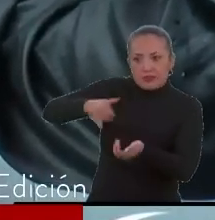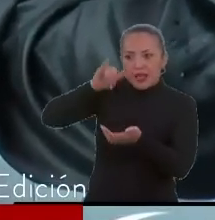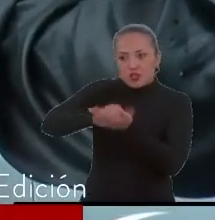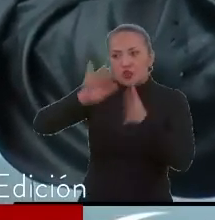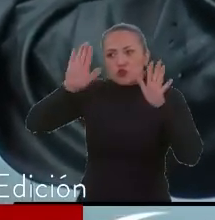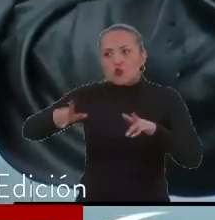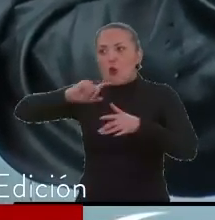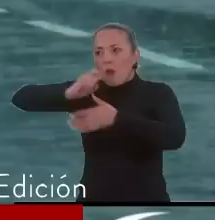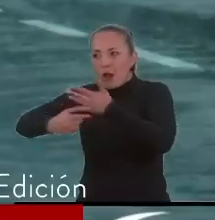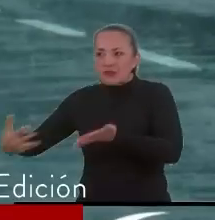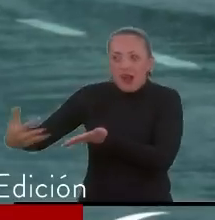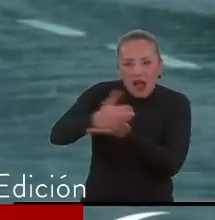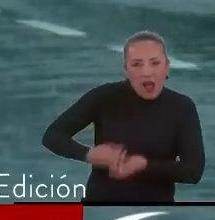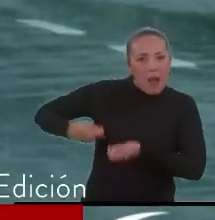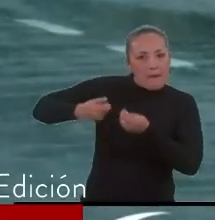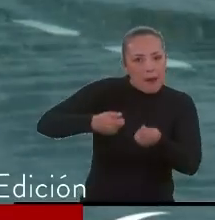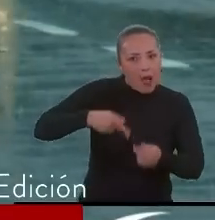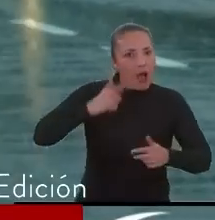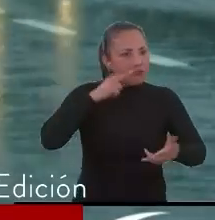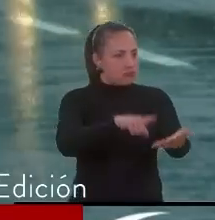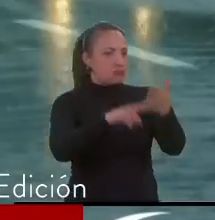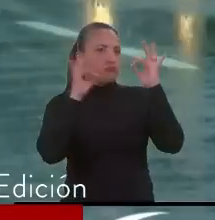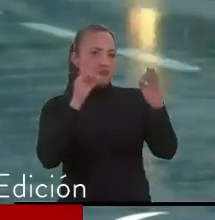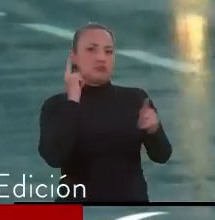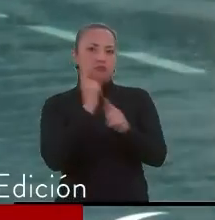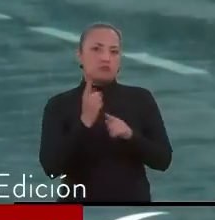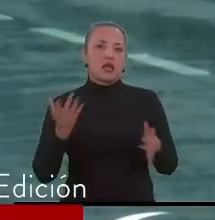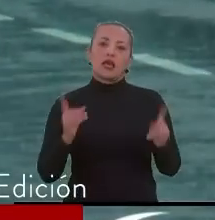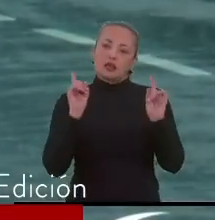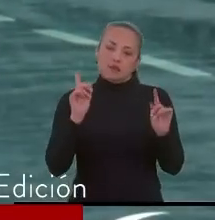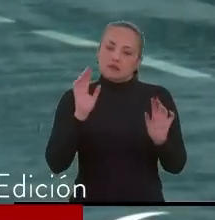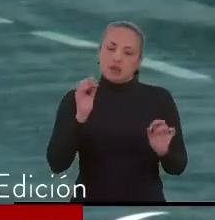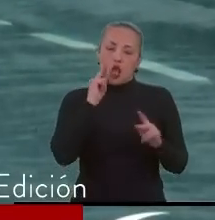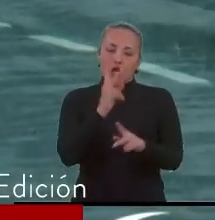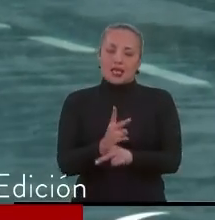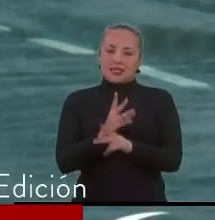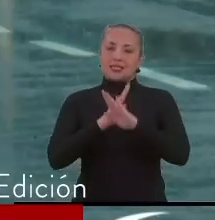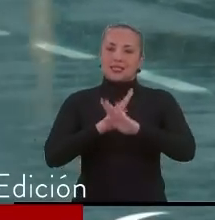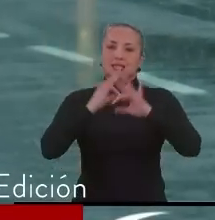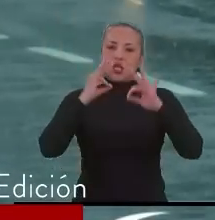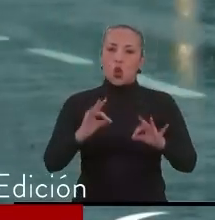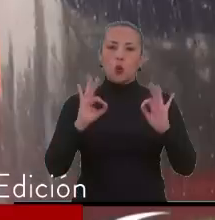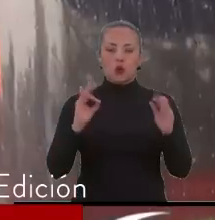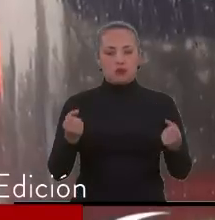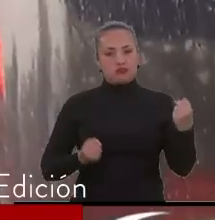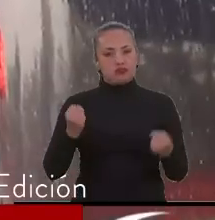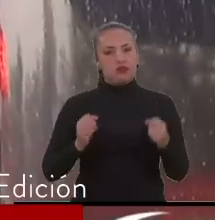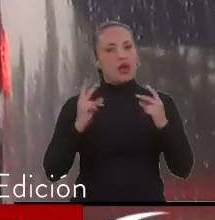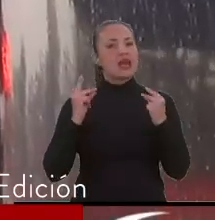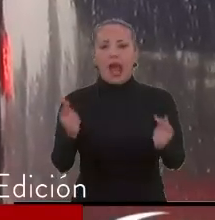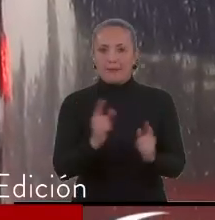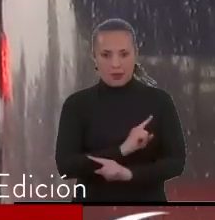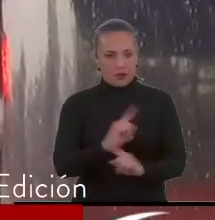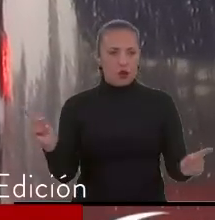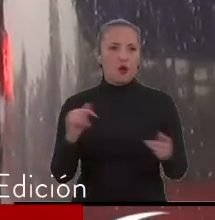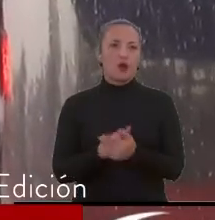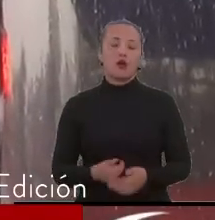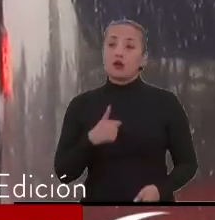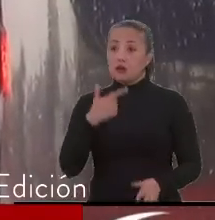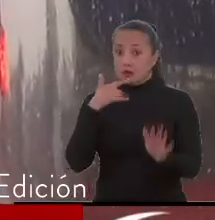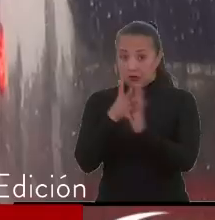y ojalá sigan las cosas así. Con seguridad, no hay que andar rápido. Se redujo y todo está muy bien. Le cuento que la verdad es una